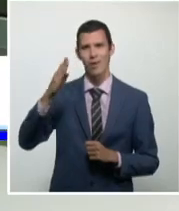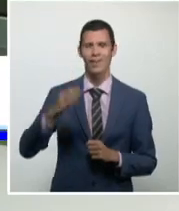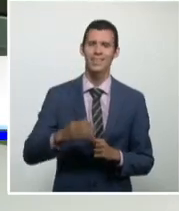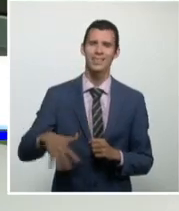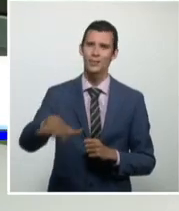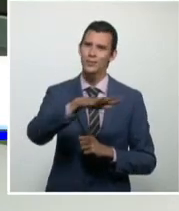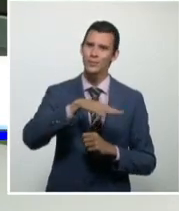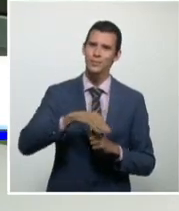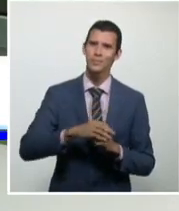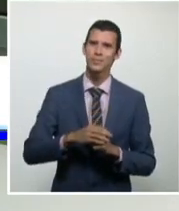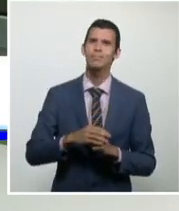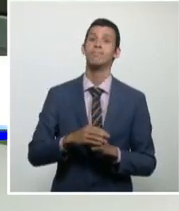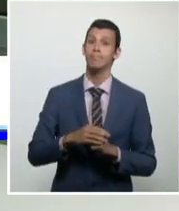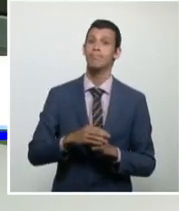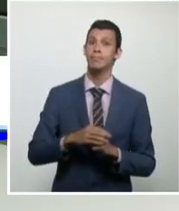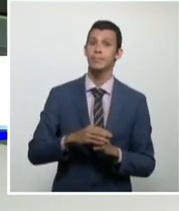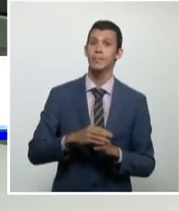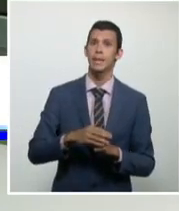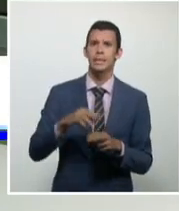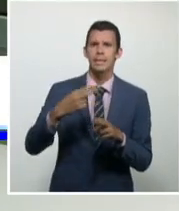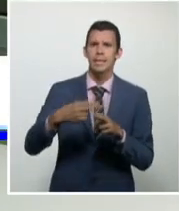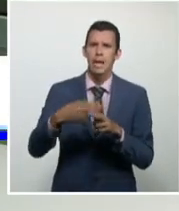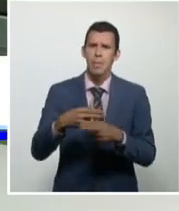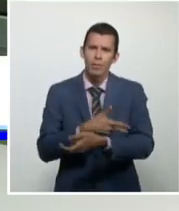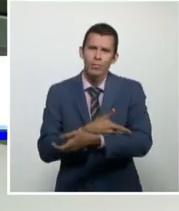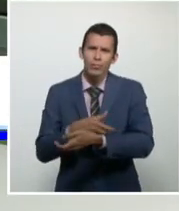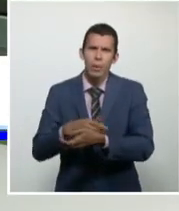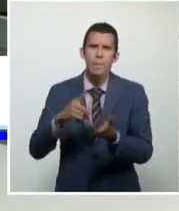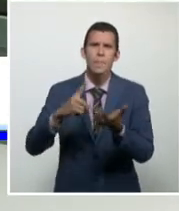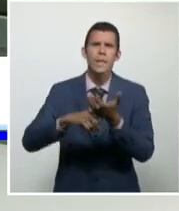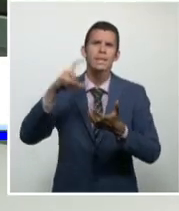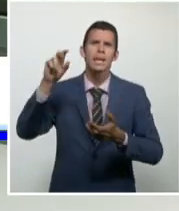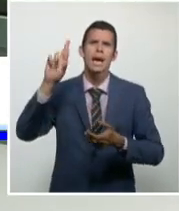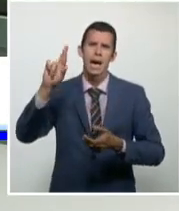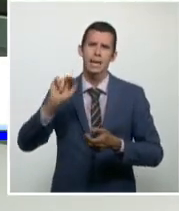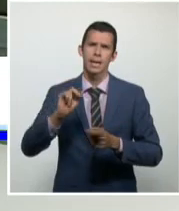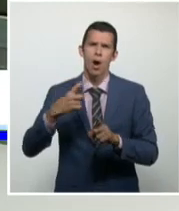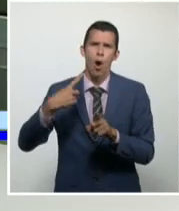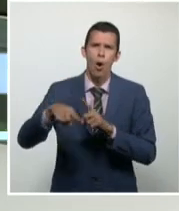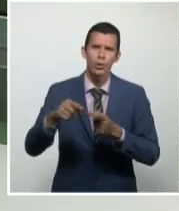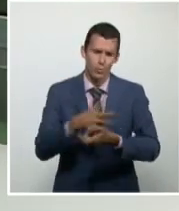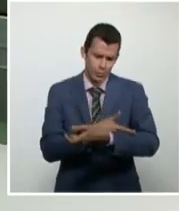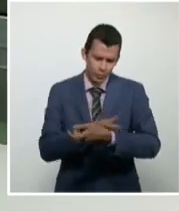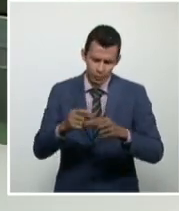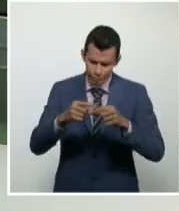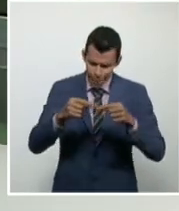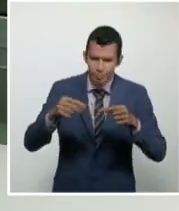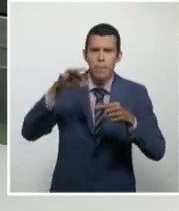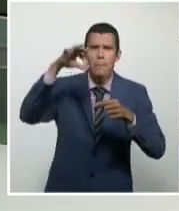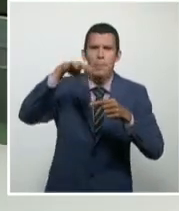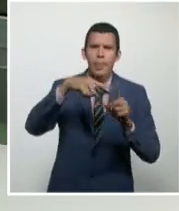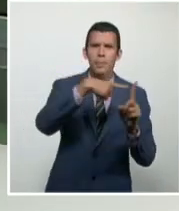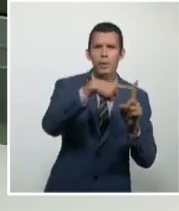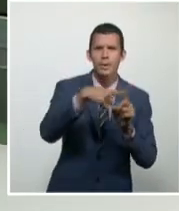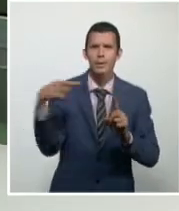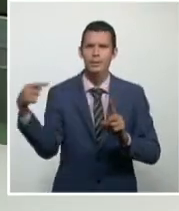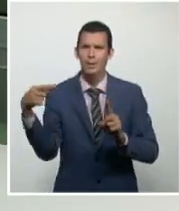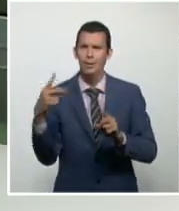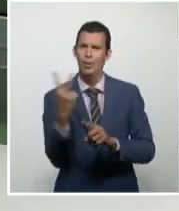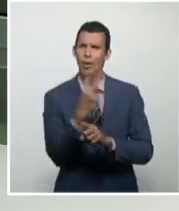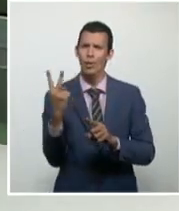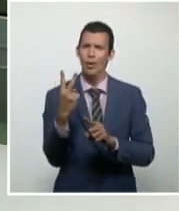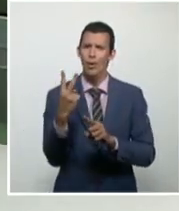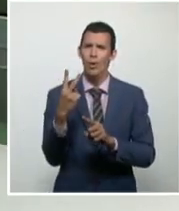nuevos de pcr en tiempo real y tres de diagnósticos rápidos son términos que escuchamos con frecuencia en la actual